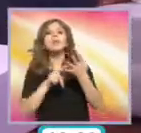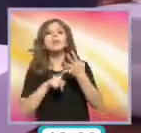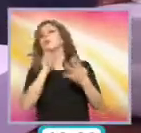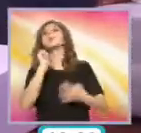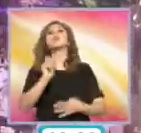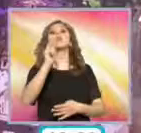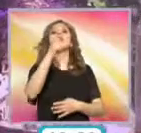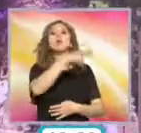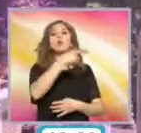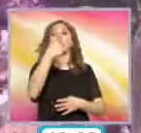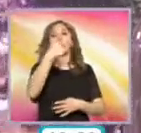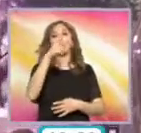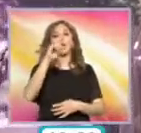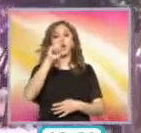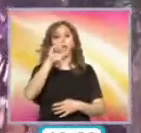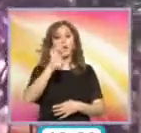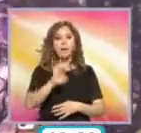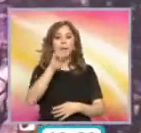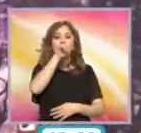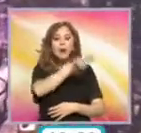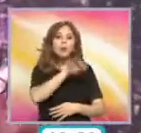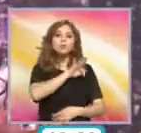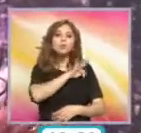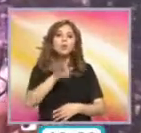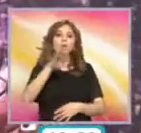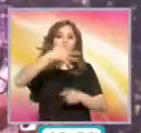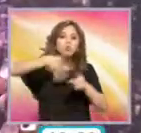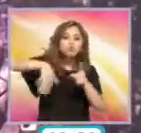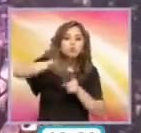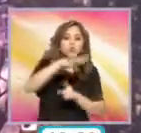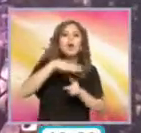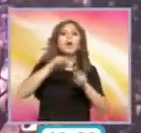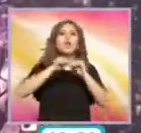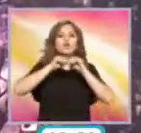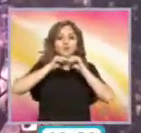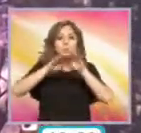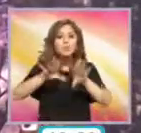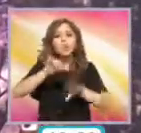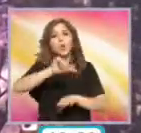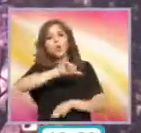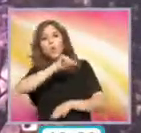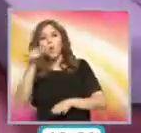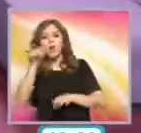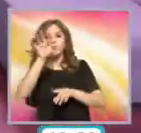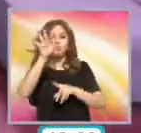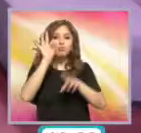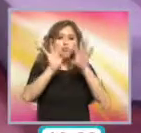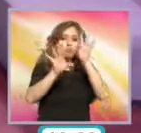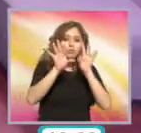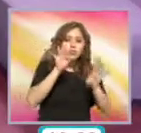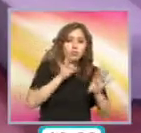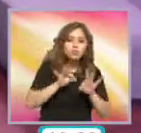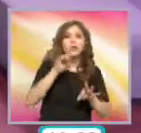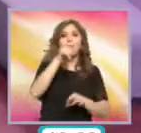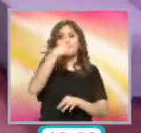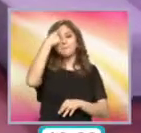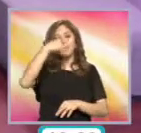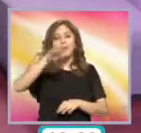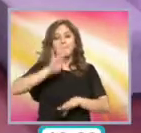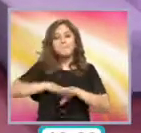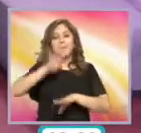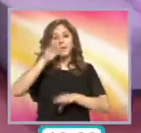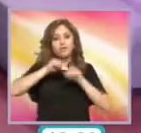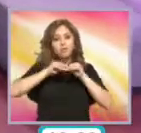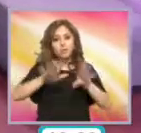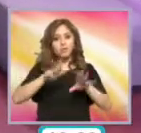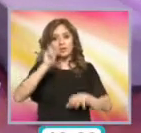Google. Esto nos va a permitir especializar los servicios de búsqueda de información y de toda una serie de aplicativos que tienen dispuestos para nosotros. Que ahora hasta se